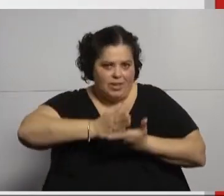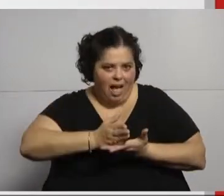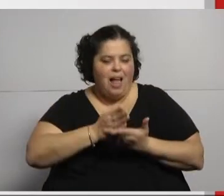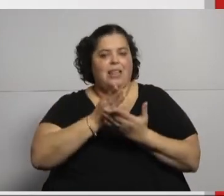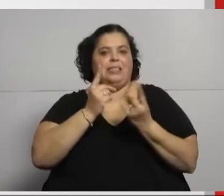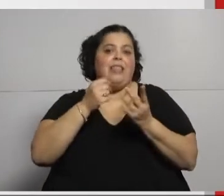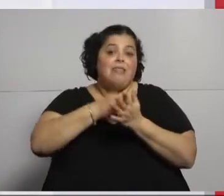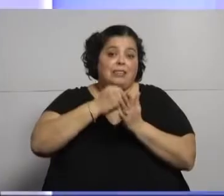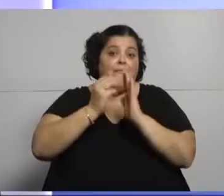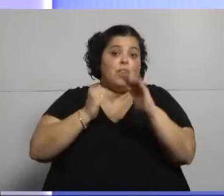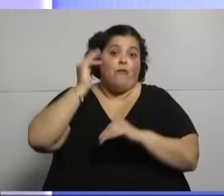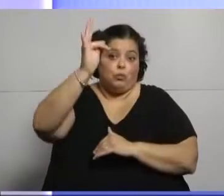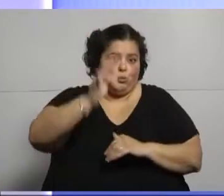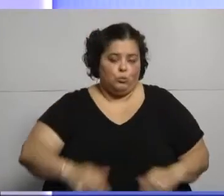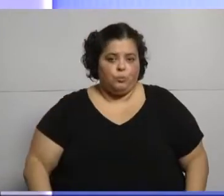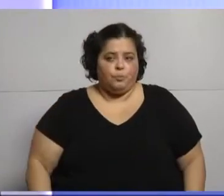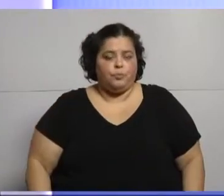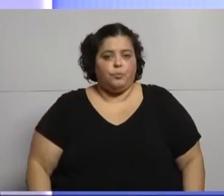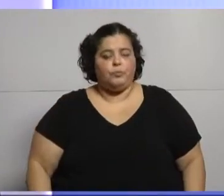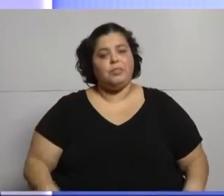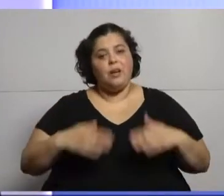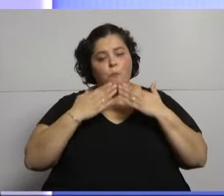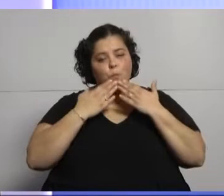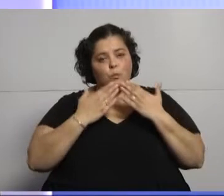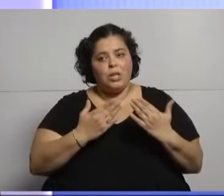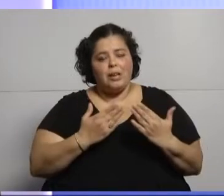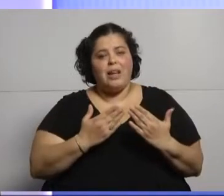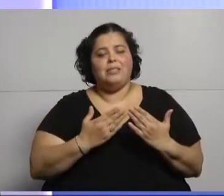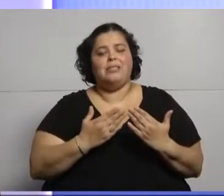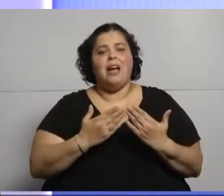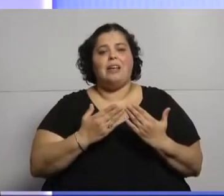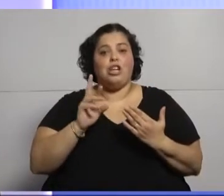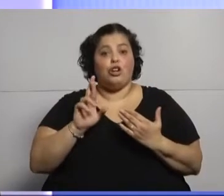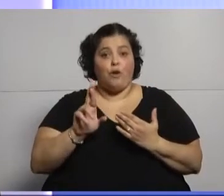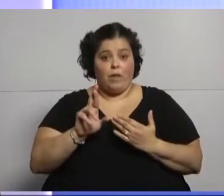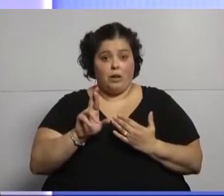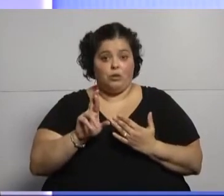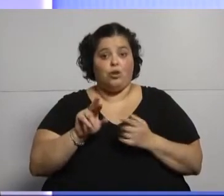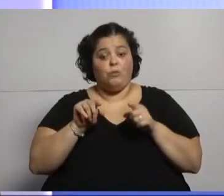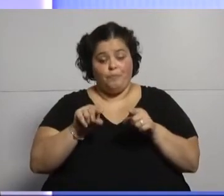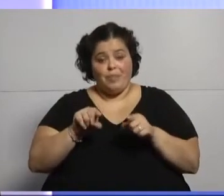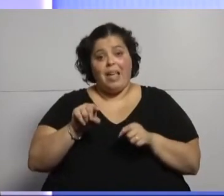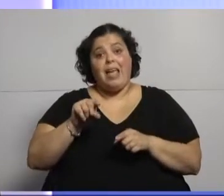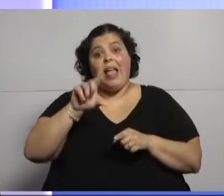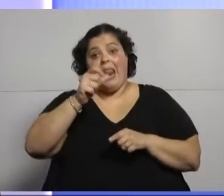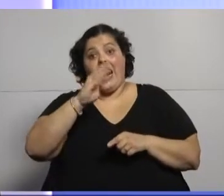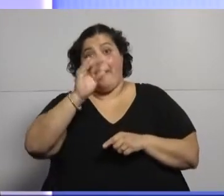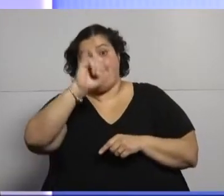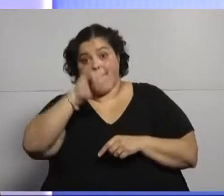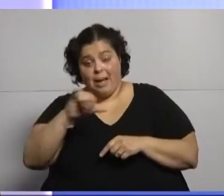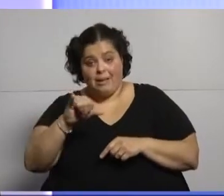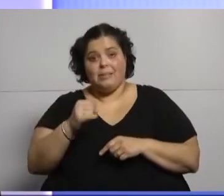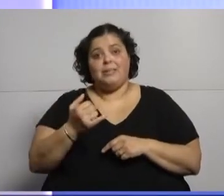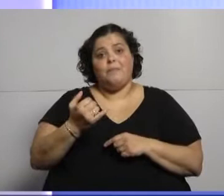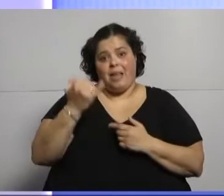tenemos hacia adelante. Gracias. Gracias, Roberto. Ese concepto que tiene La Paz de resiliencia, de trámites en